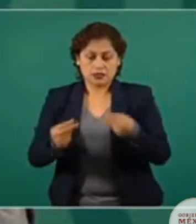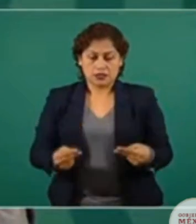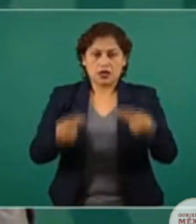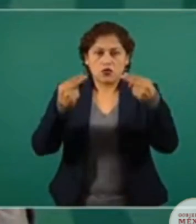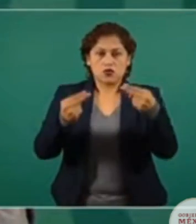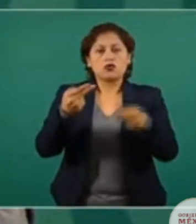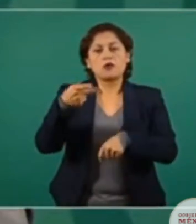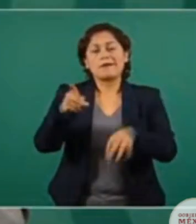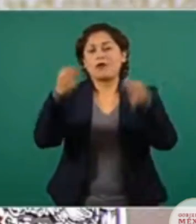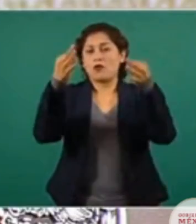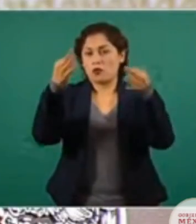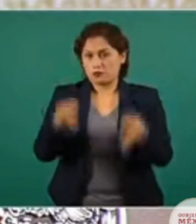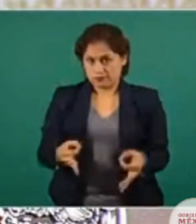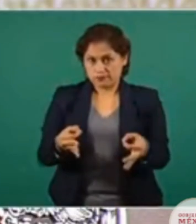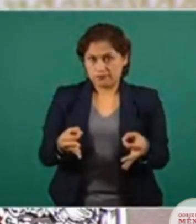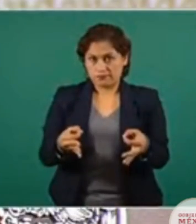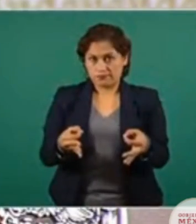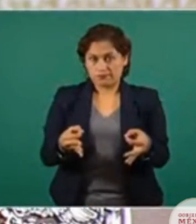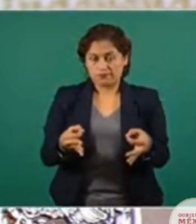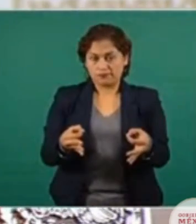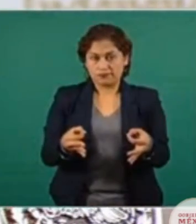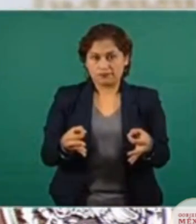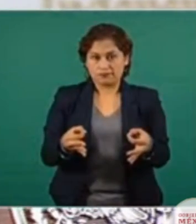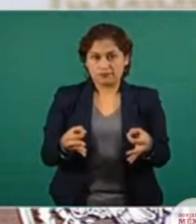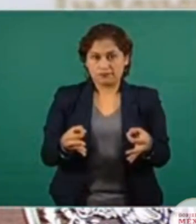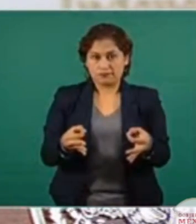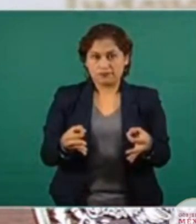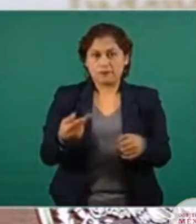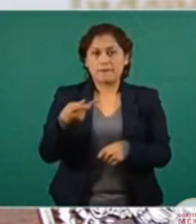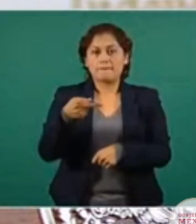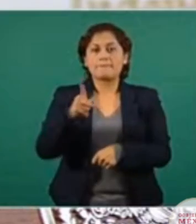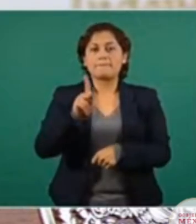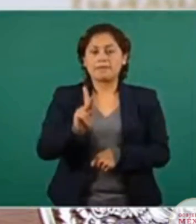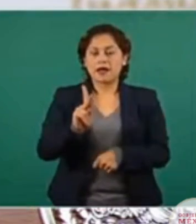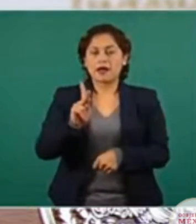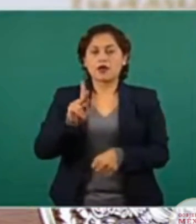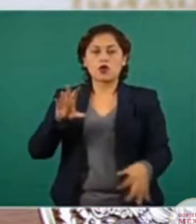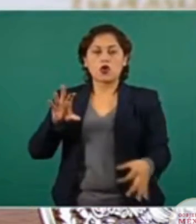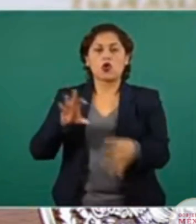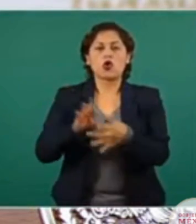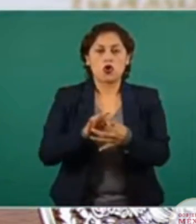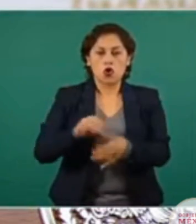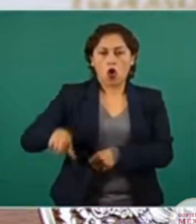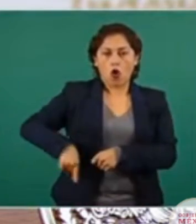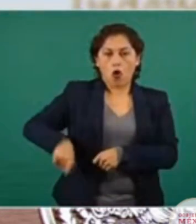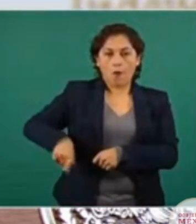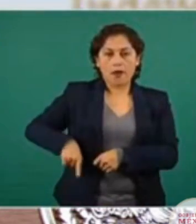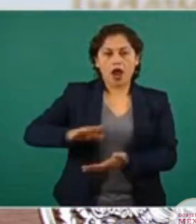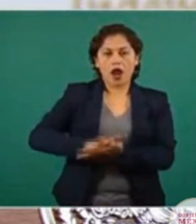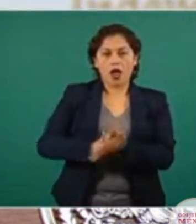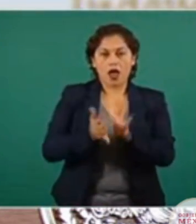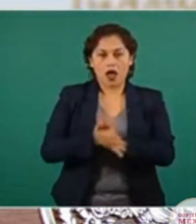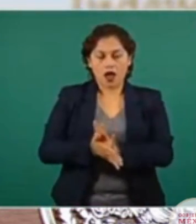lícitos que no se hagan al amparo del poder público, que no se hagan mediante